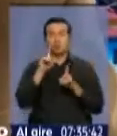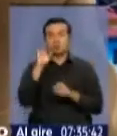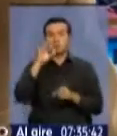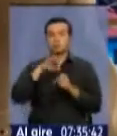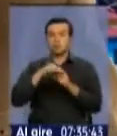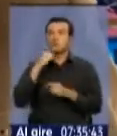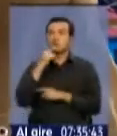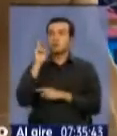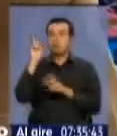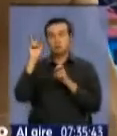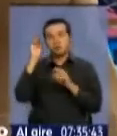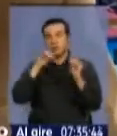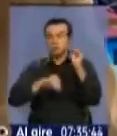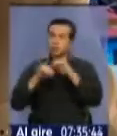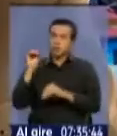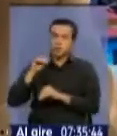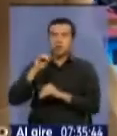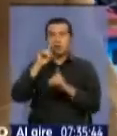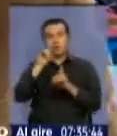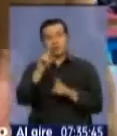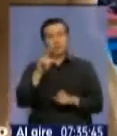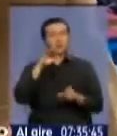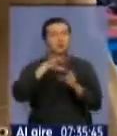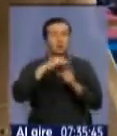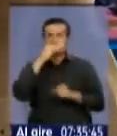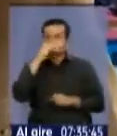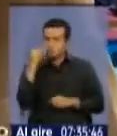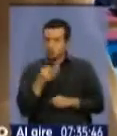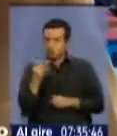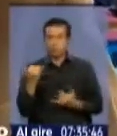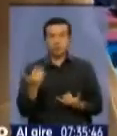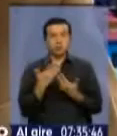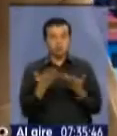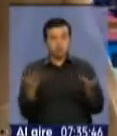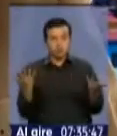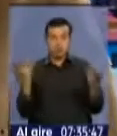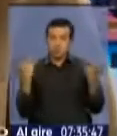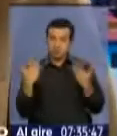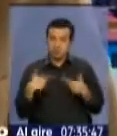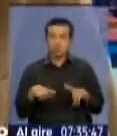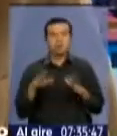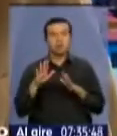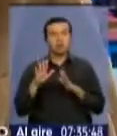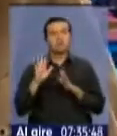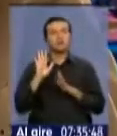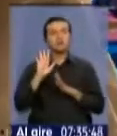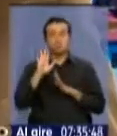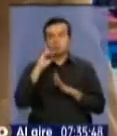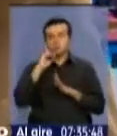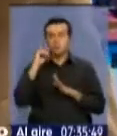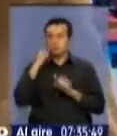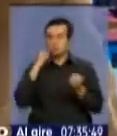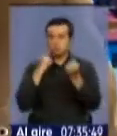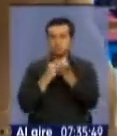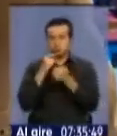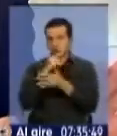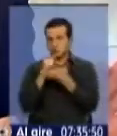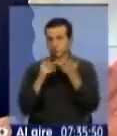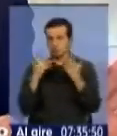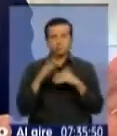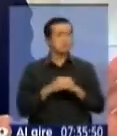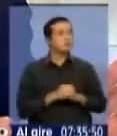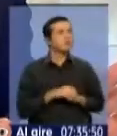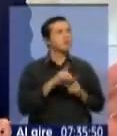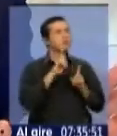ponía temas y ponía la consulta como una cosa hecha. Entonces, hoy se está poniéndose y vamos nosotros a defender ese tipo de cosas. Y con esto